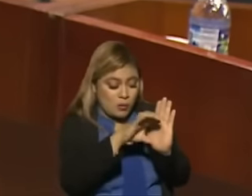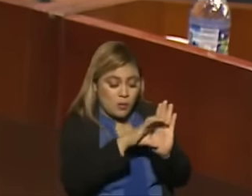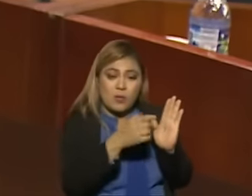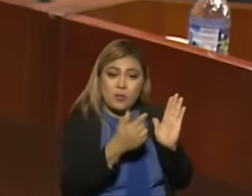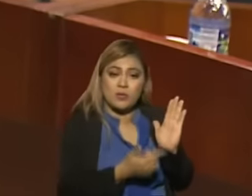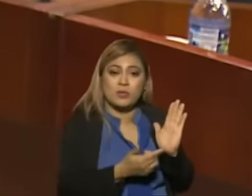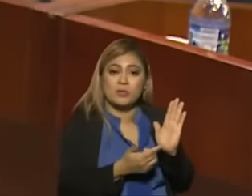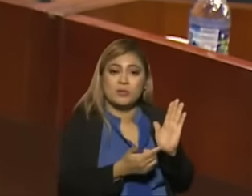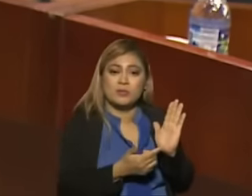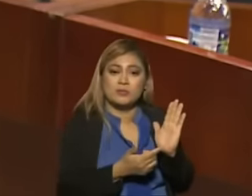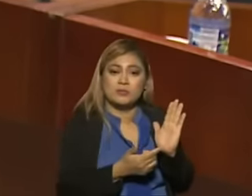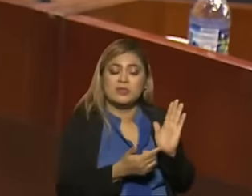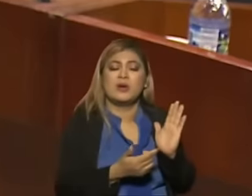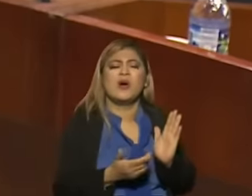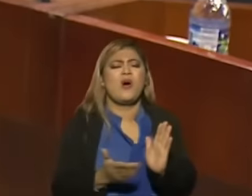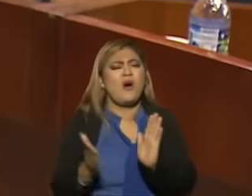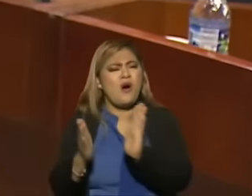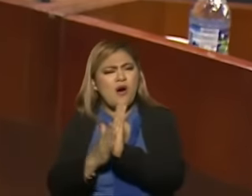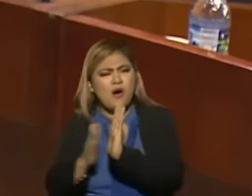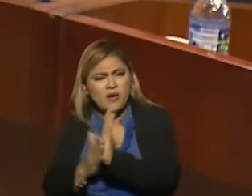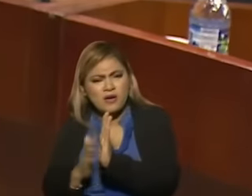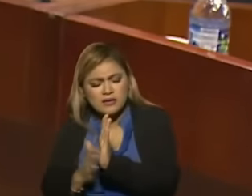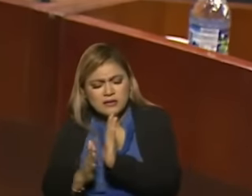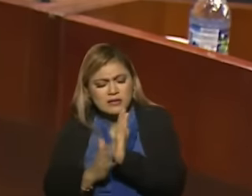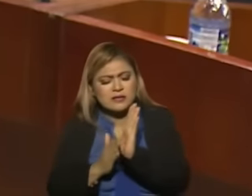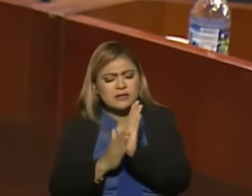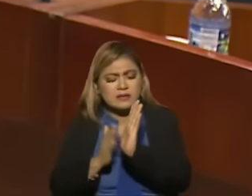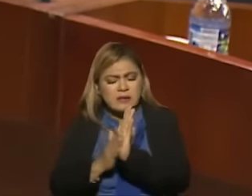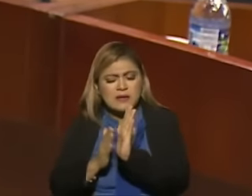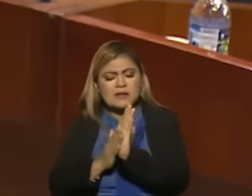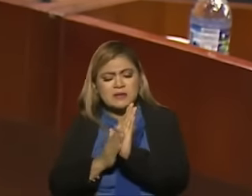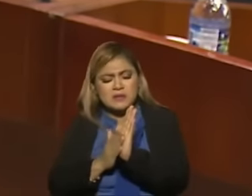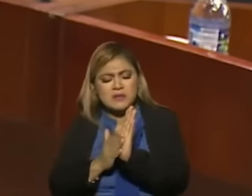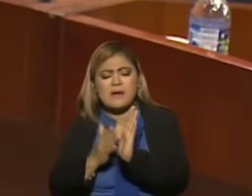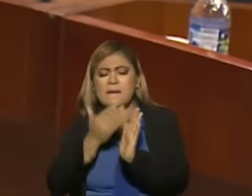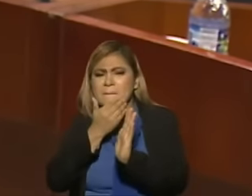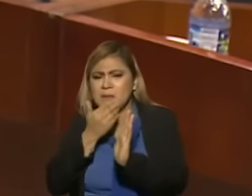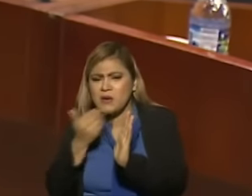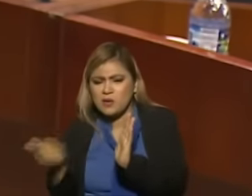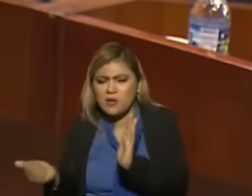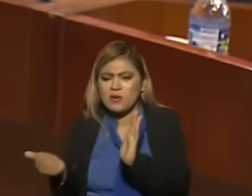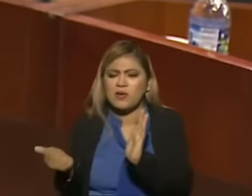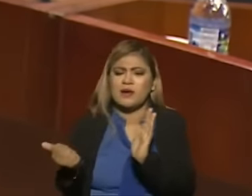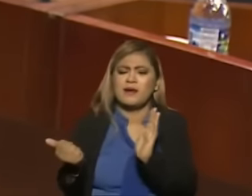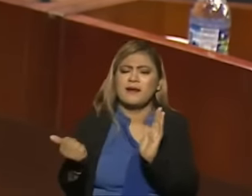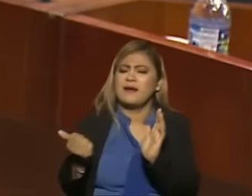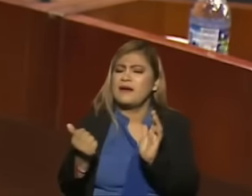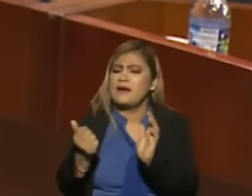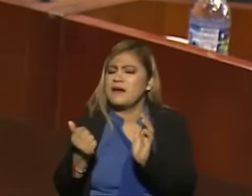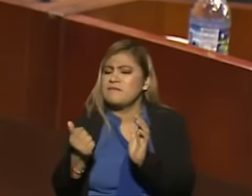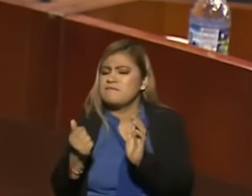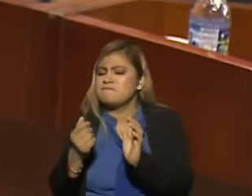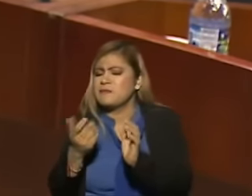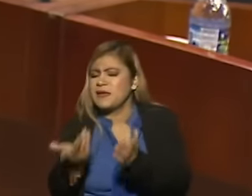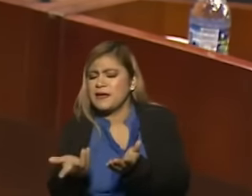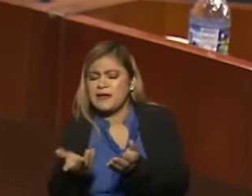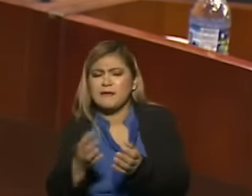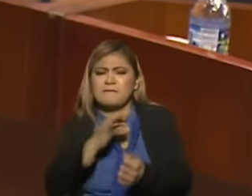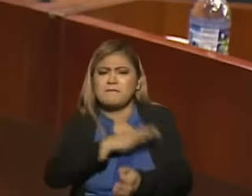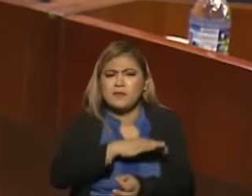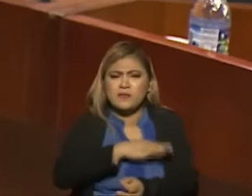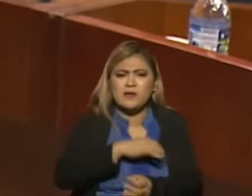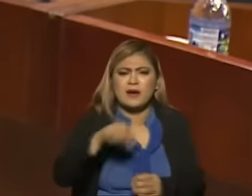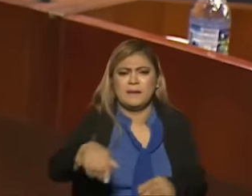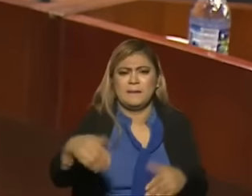contrato que garantice los mejores intereses para nuestro pueblo, para nuestro país. Y